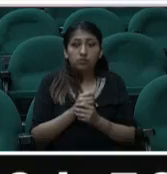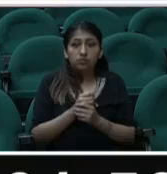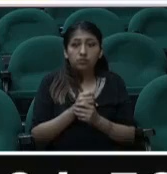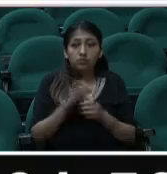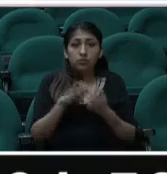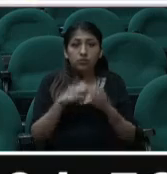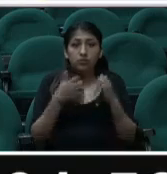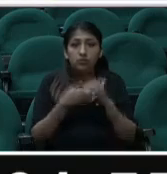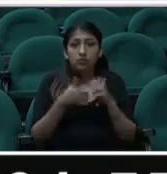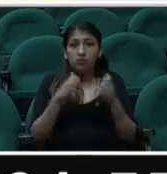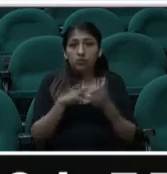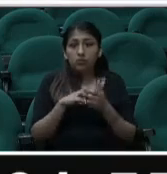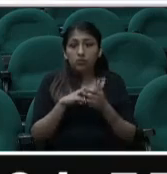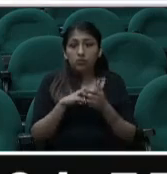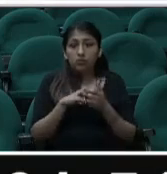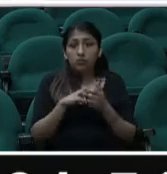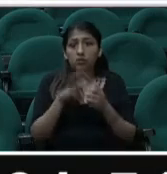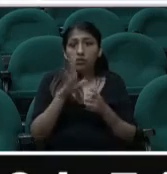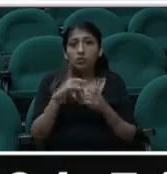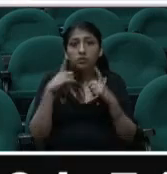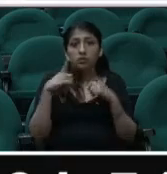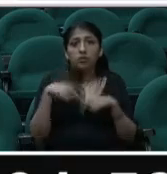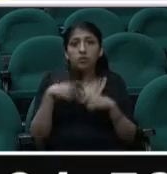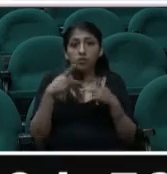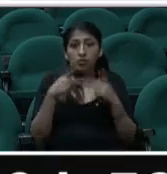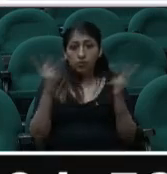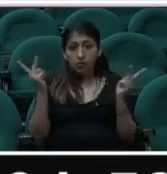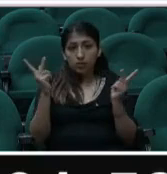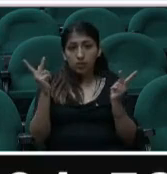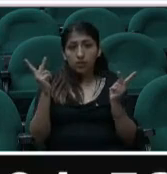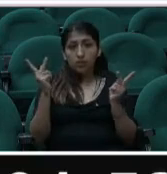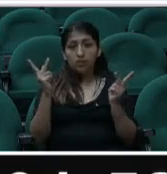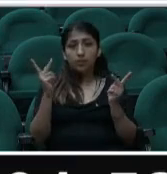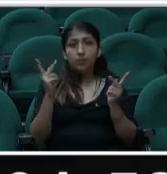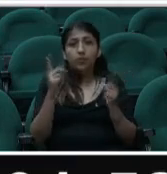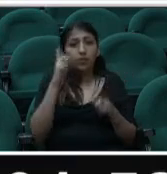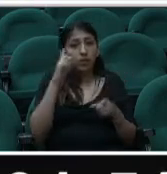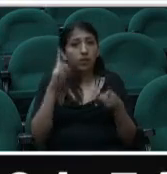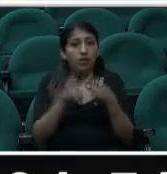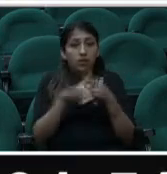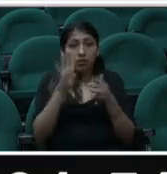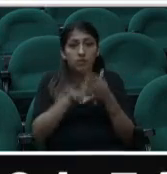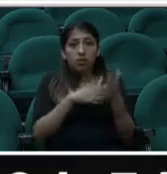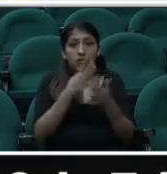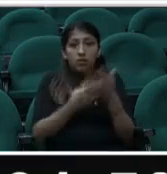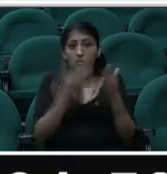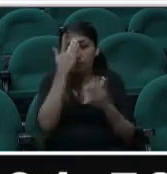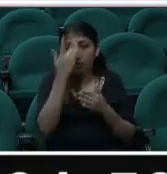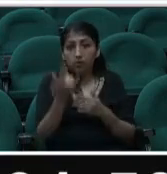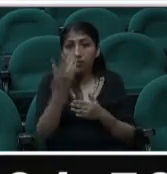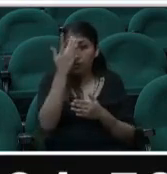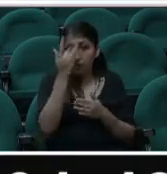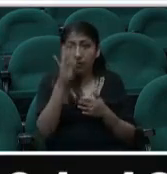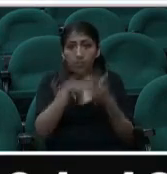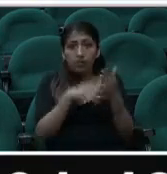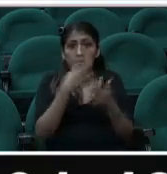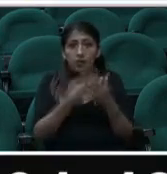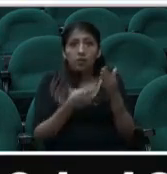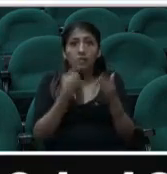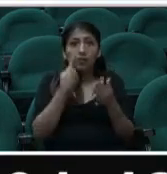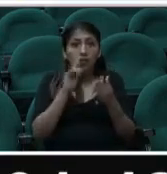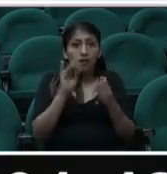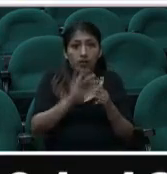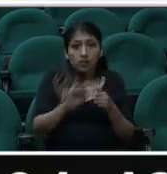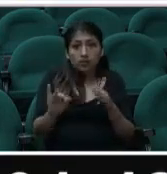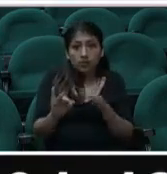la problemática esta es de salud pública estoy de acuerdo con la tabla porque porque la tabla se hizo para